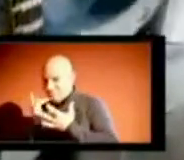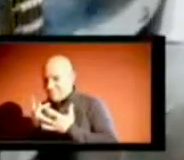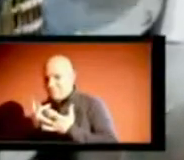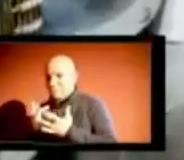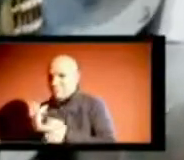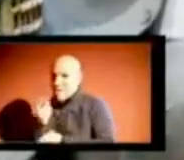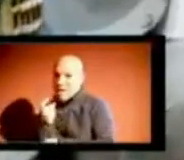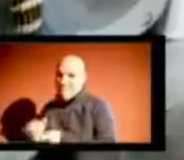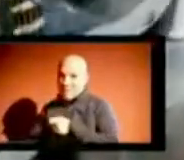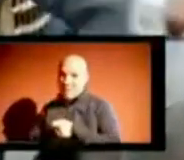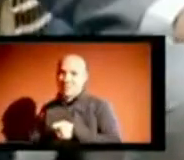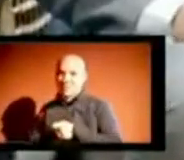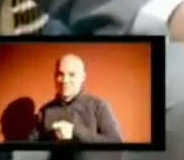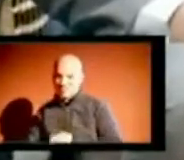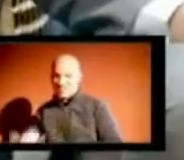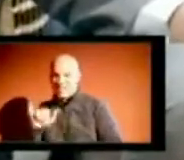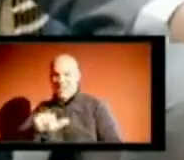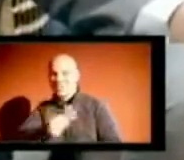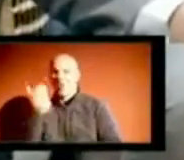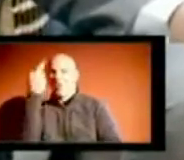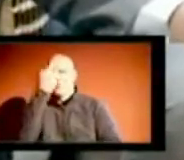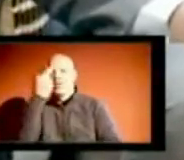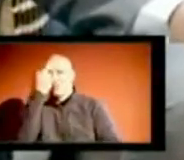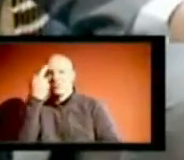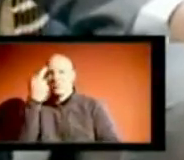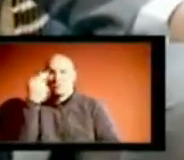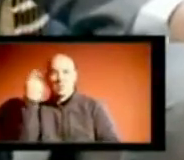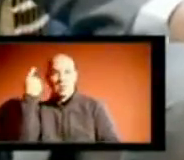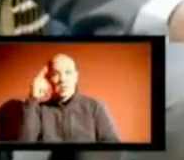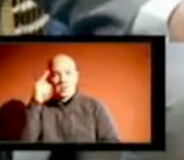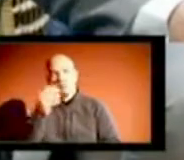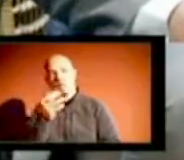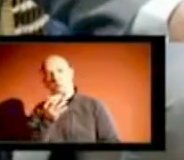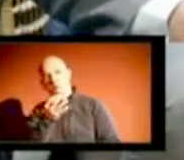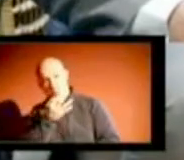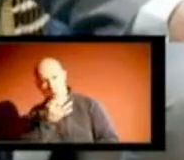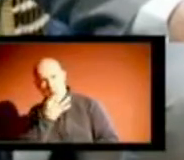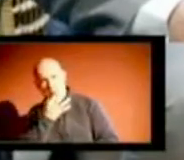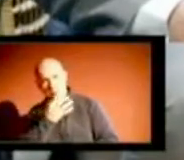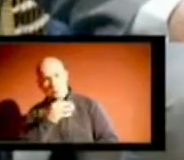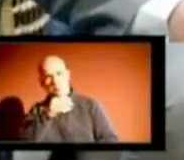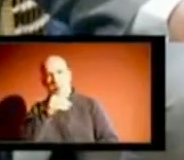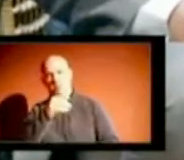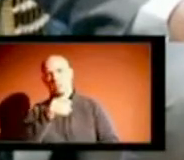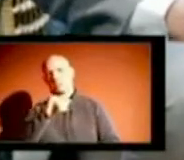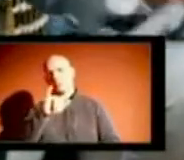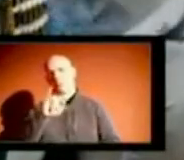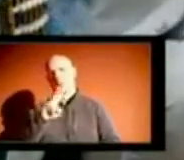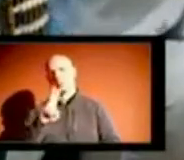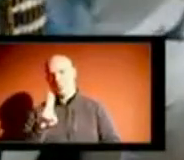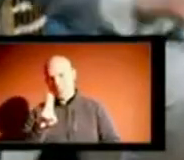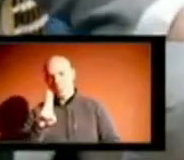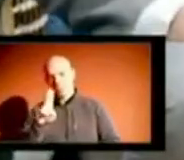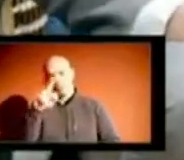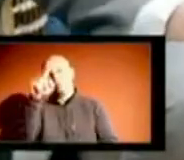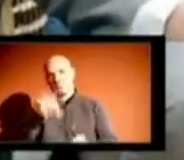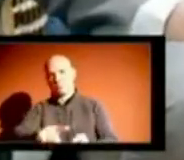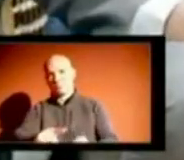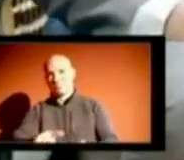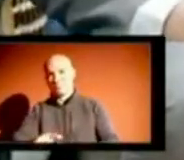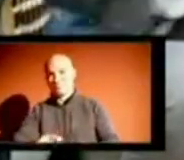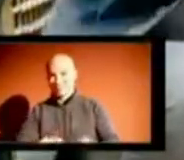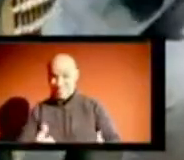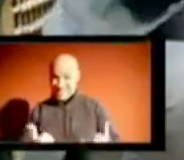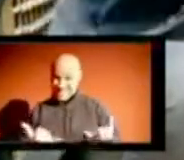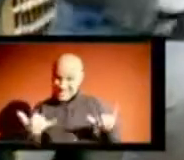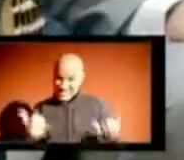Y esa es otra razón más para en su momento pues poderlo reducir. Pero yo no lo veo sucediendo en el